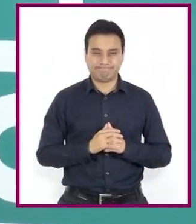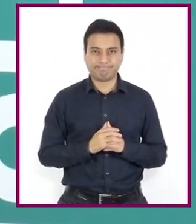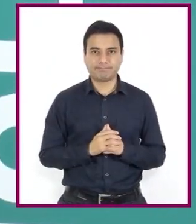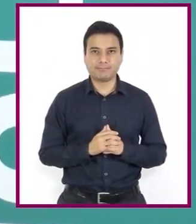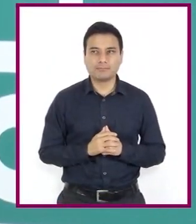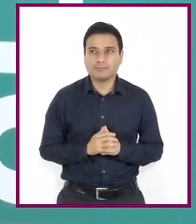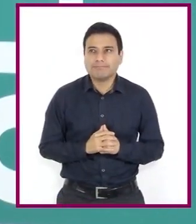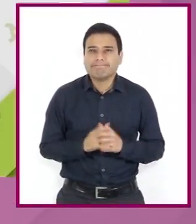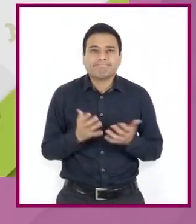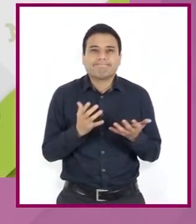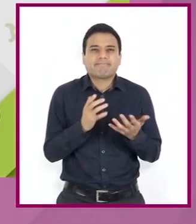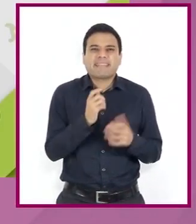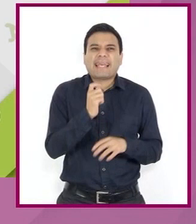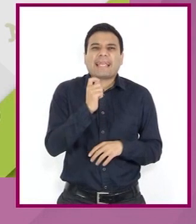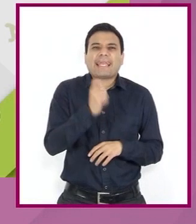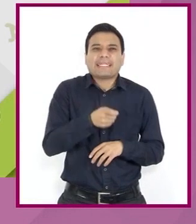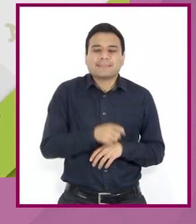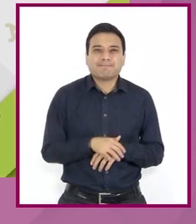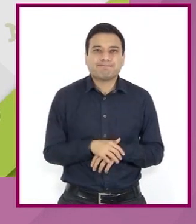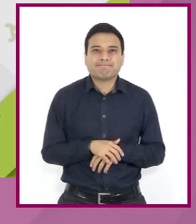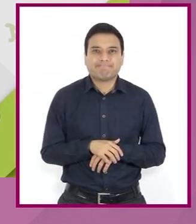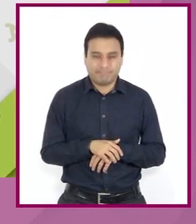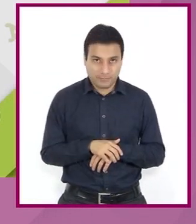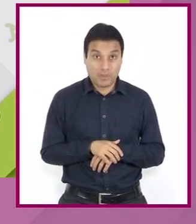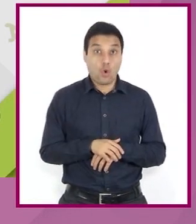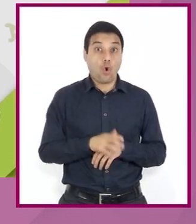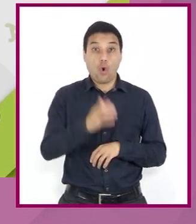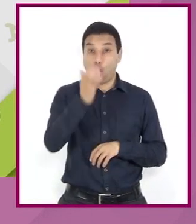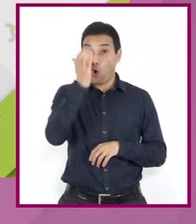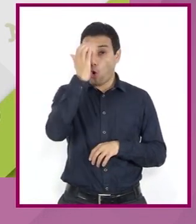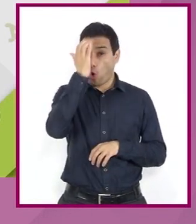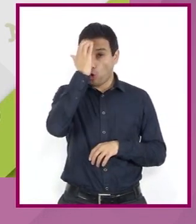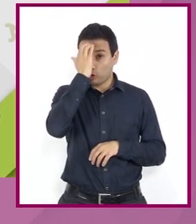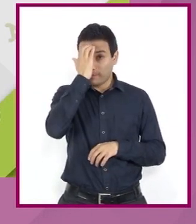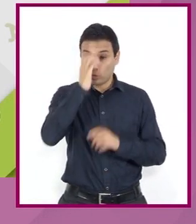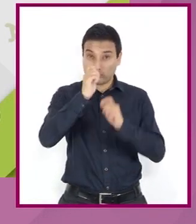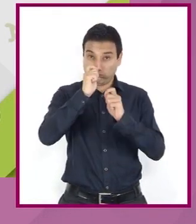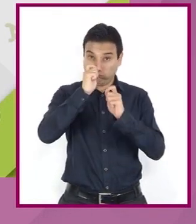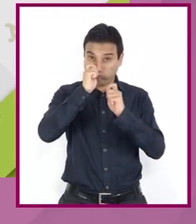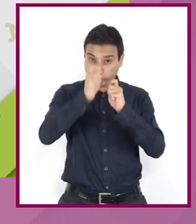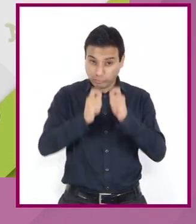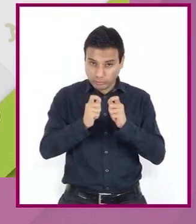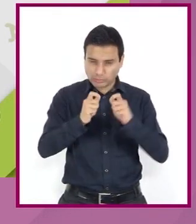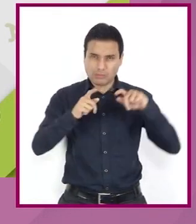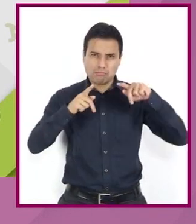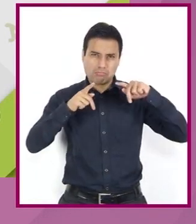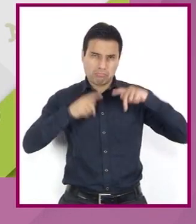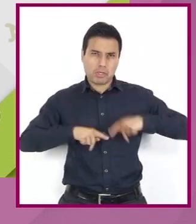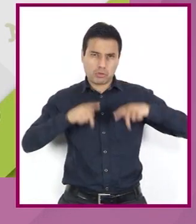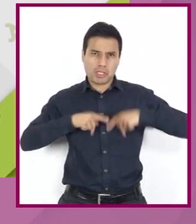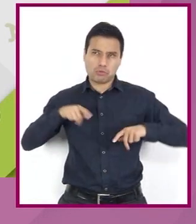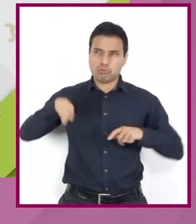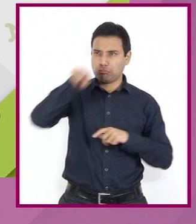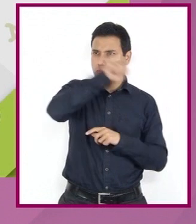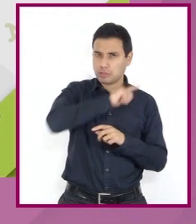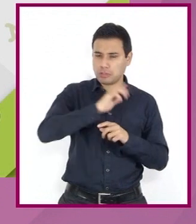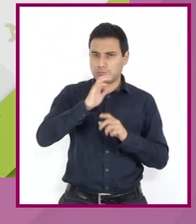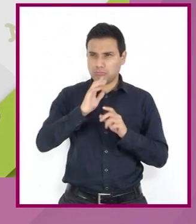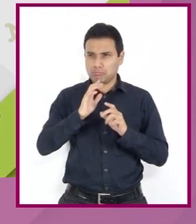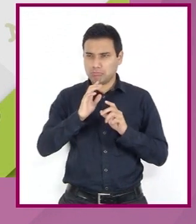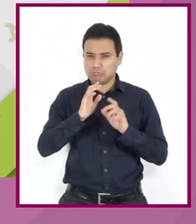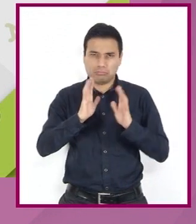ciencia al señalar que es un conjunto de conocimientos consensuados y validados que se encarga del